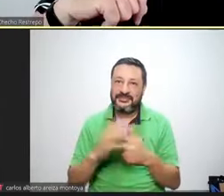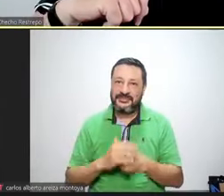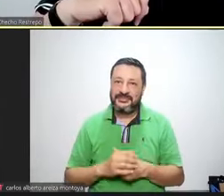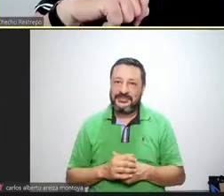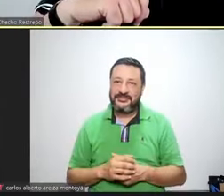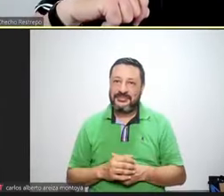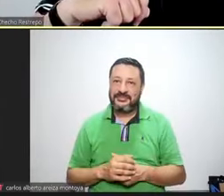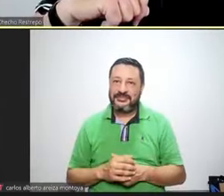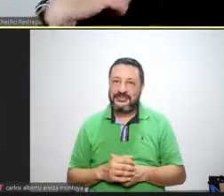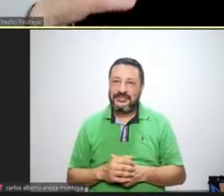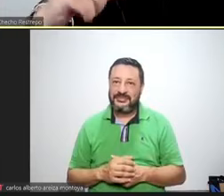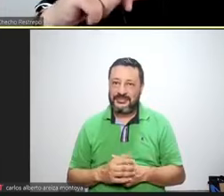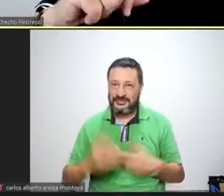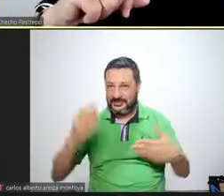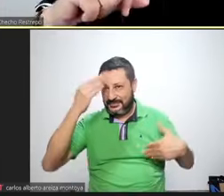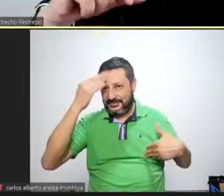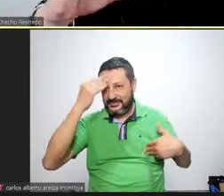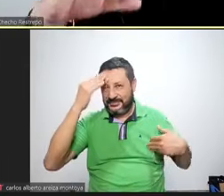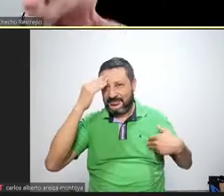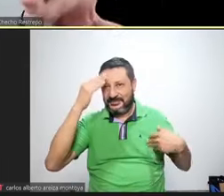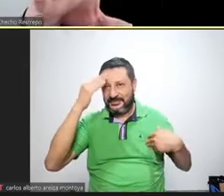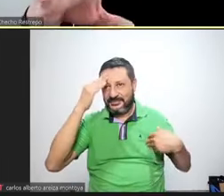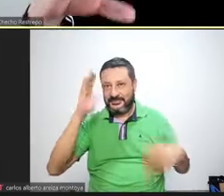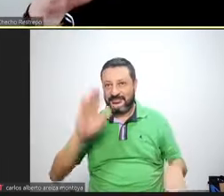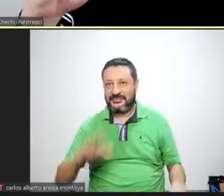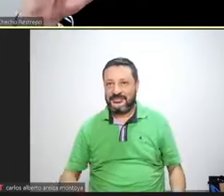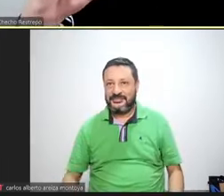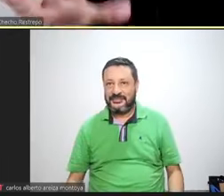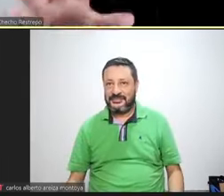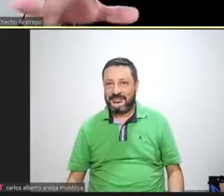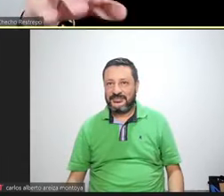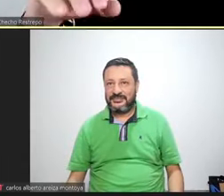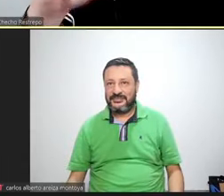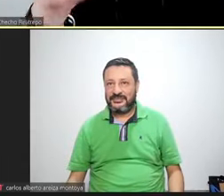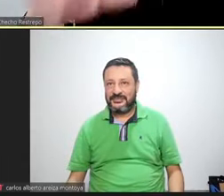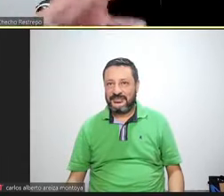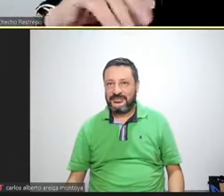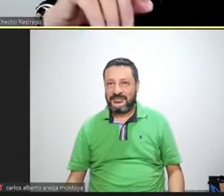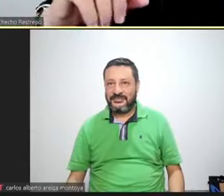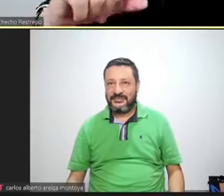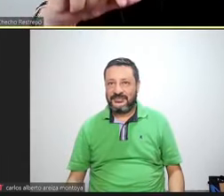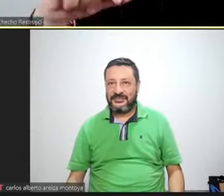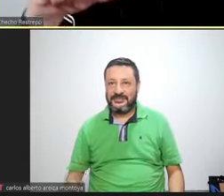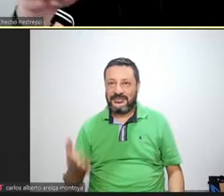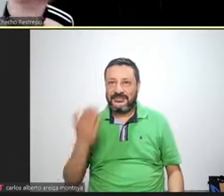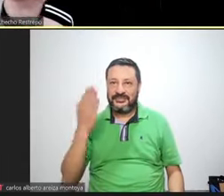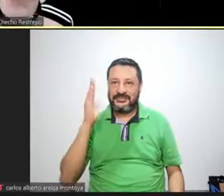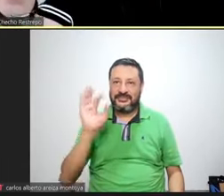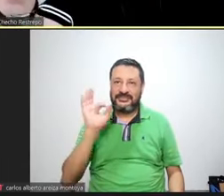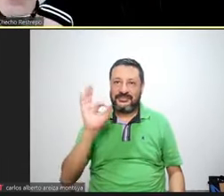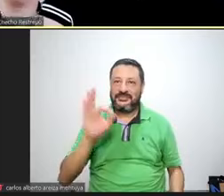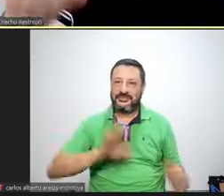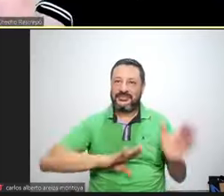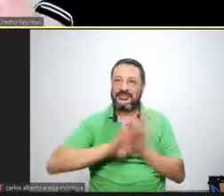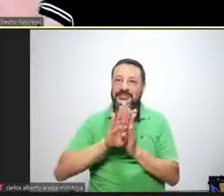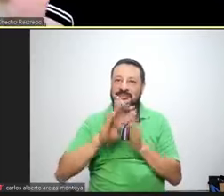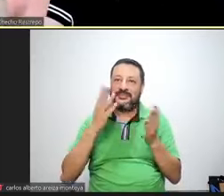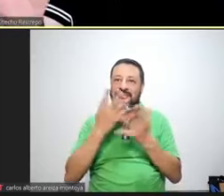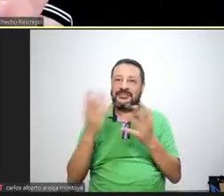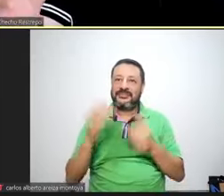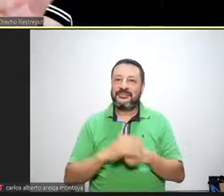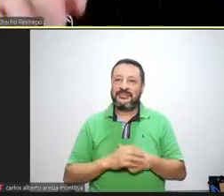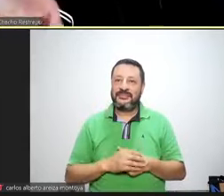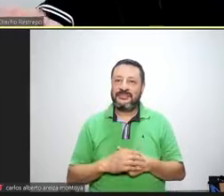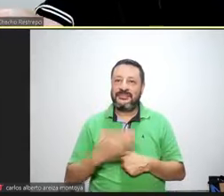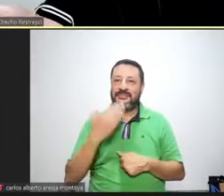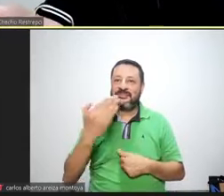consciente de lo que vienes haciendo. Y eso seguramente que va a terminar muy bien. Gracias por